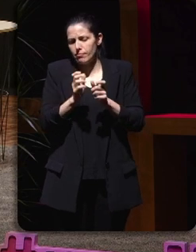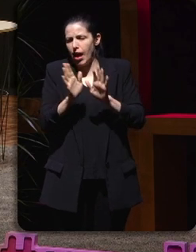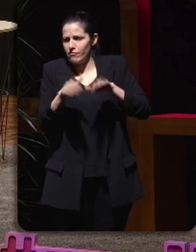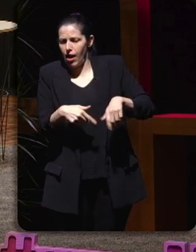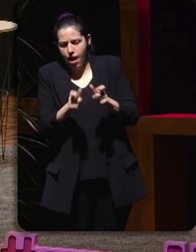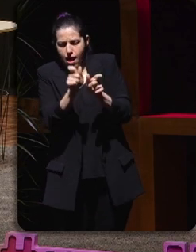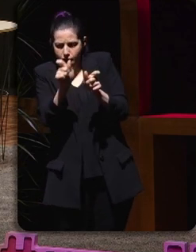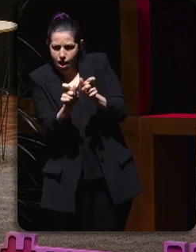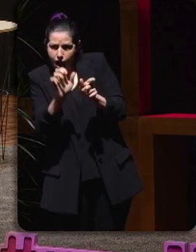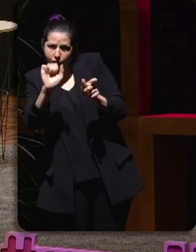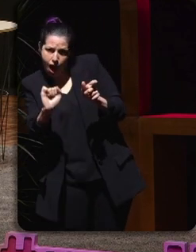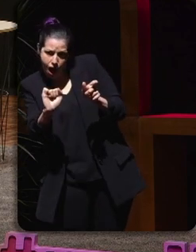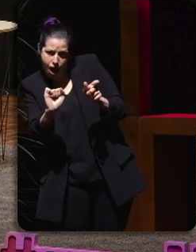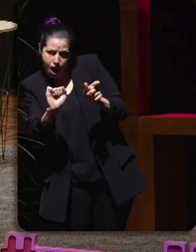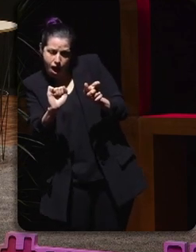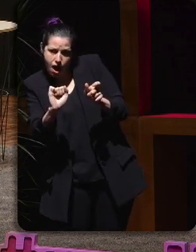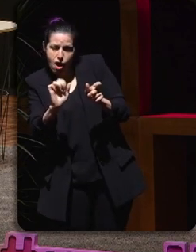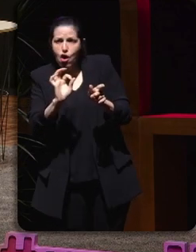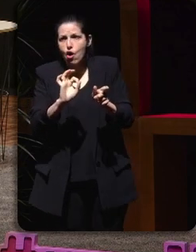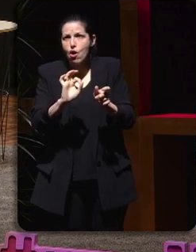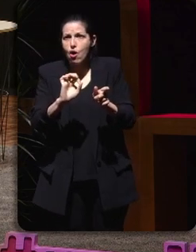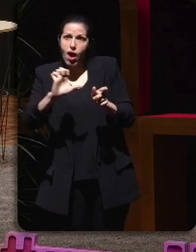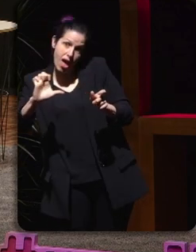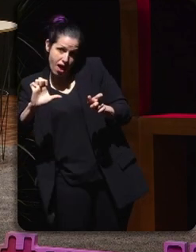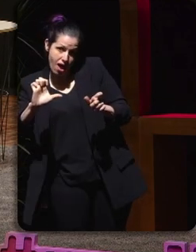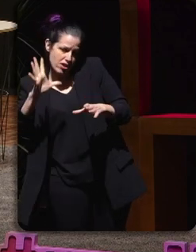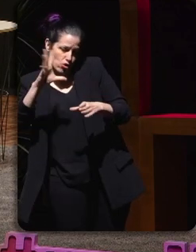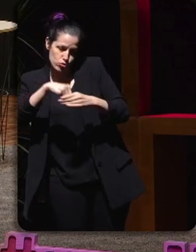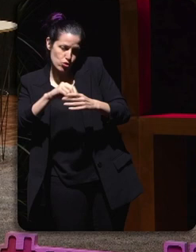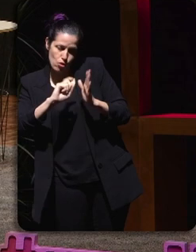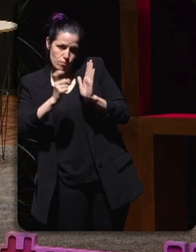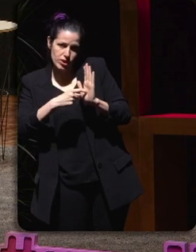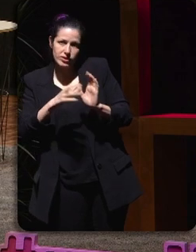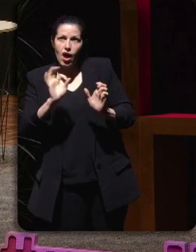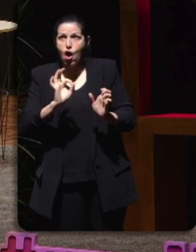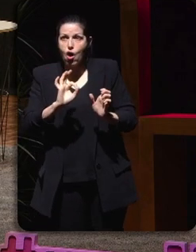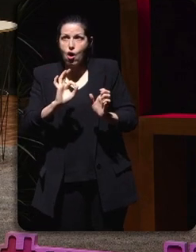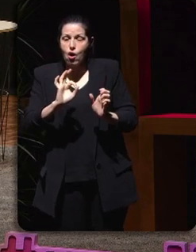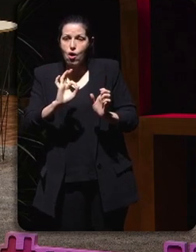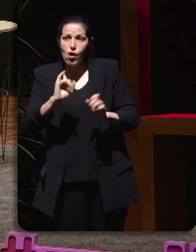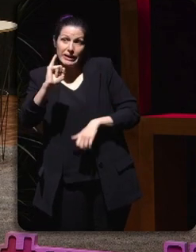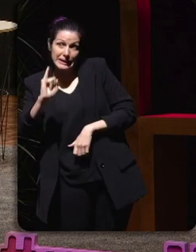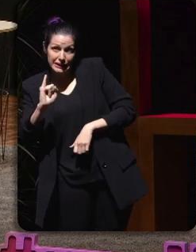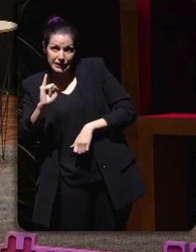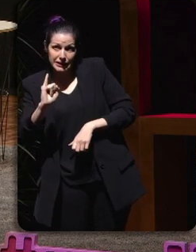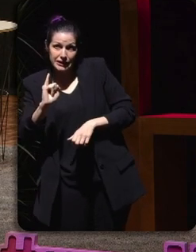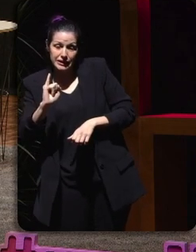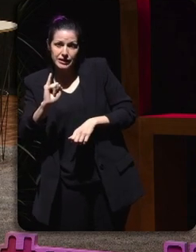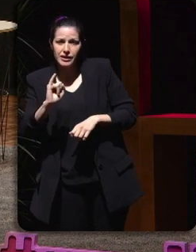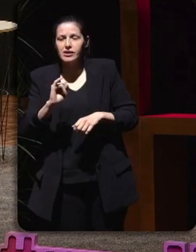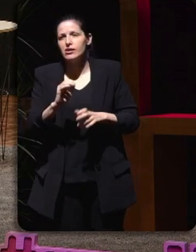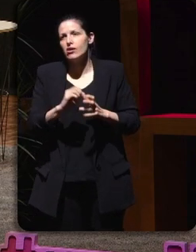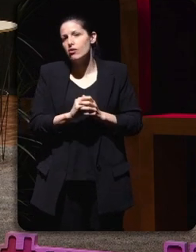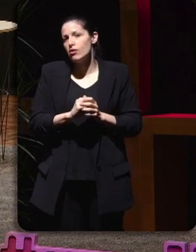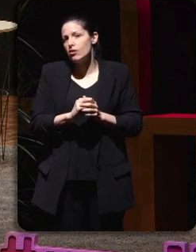a las mujeres pongo la Y si quiero incluir todavía más pongo la e y ya si viene alguien más pues la i y la olla la